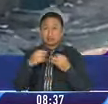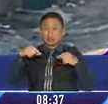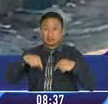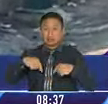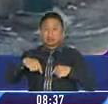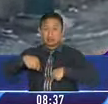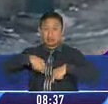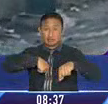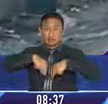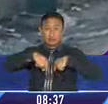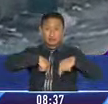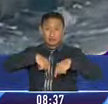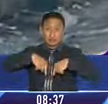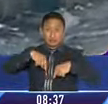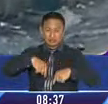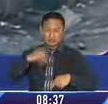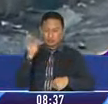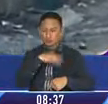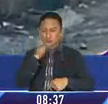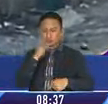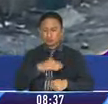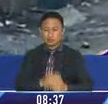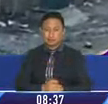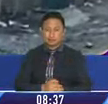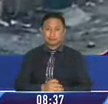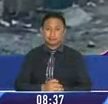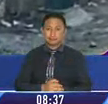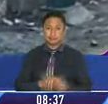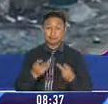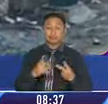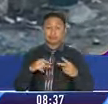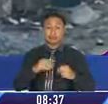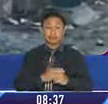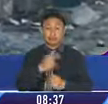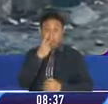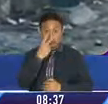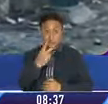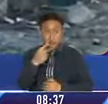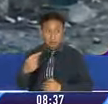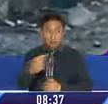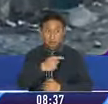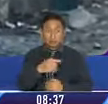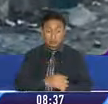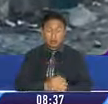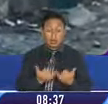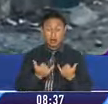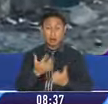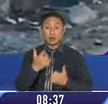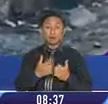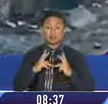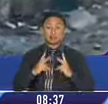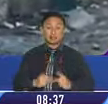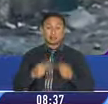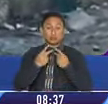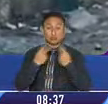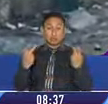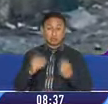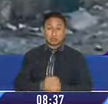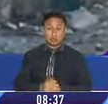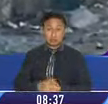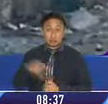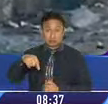los transeúntes que pasan por acá. De igual manera, se puede convertir en un tema de salud pública, el cual ha sido